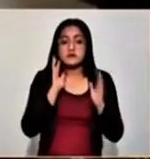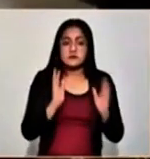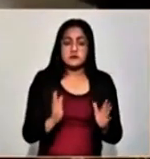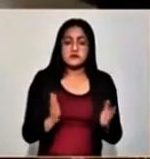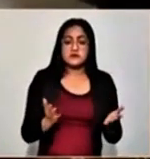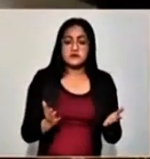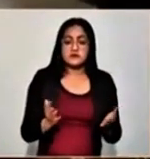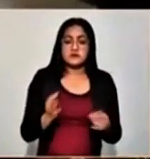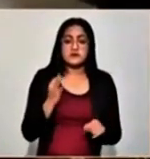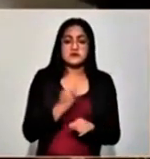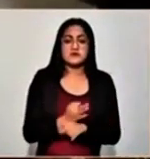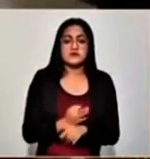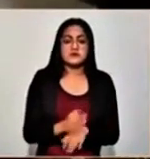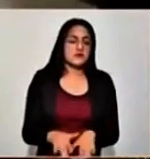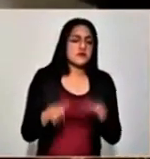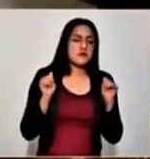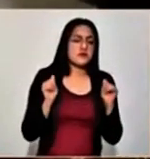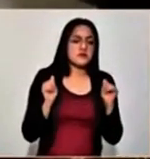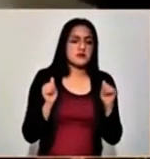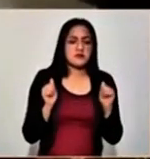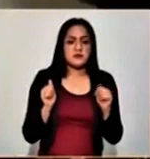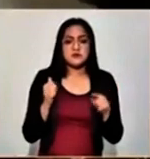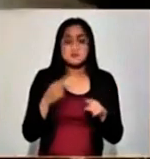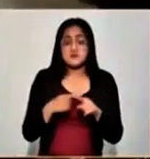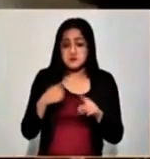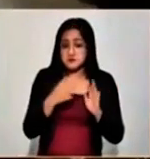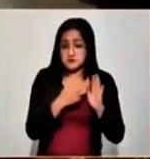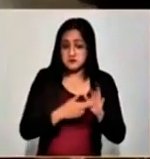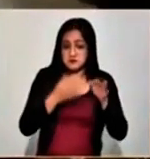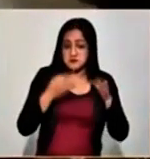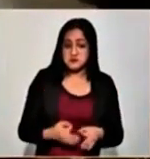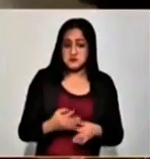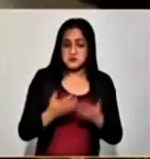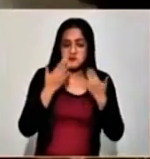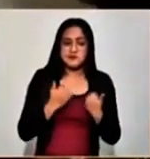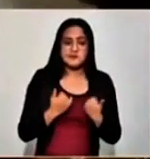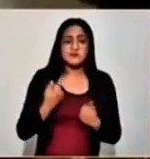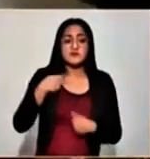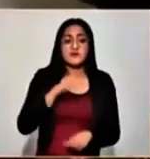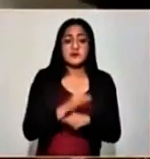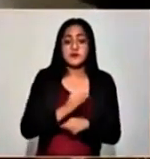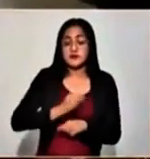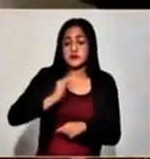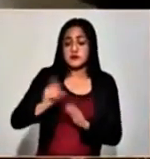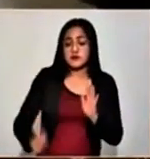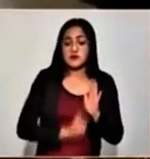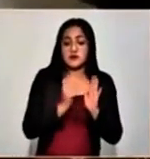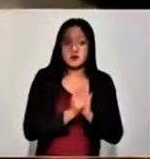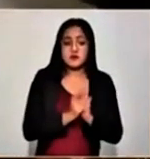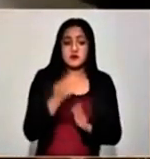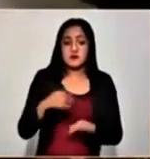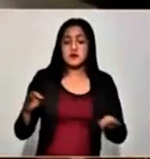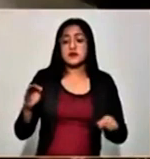de evadir regulaciones, pero acabamos de aprobar una ley de